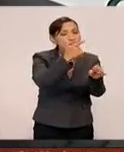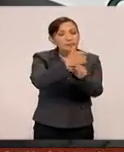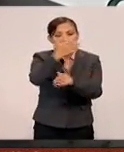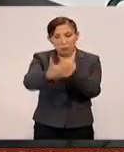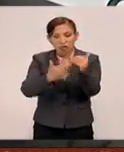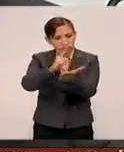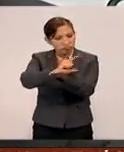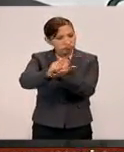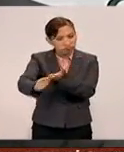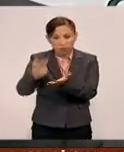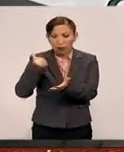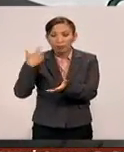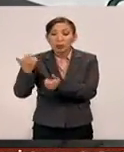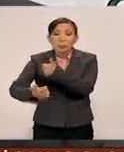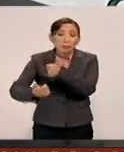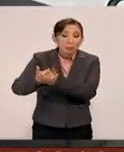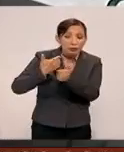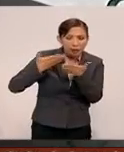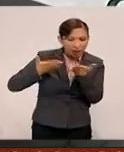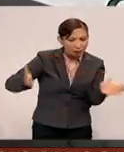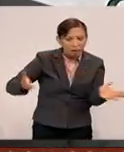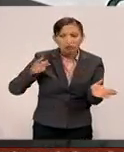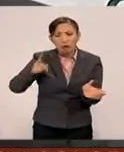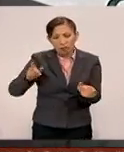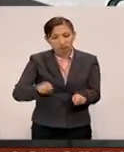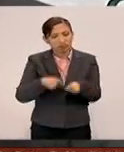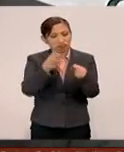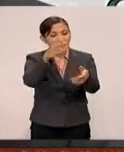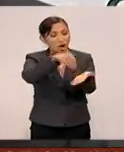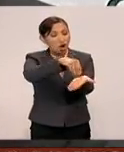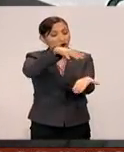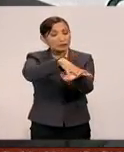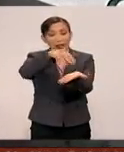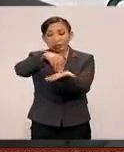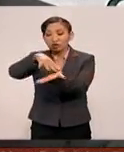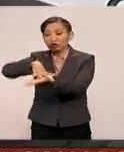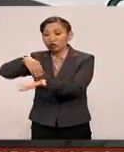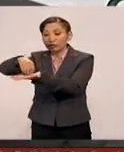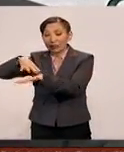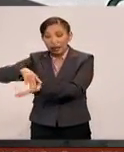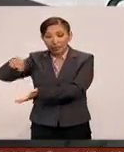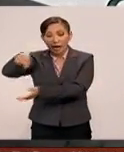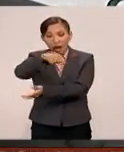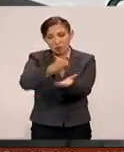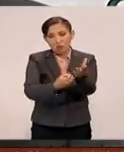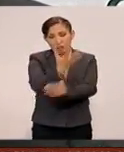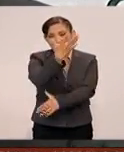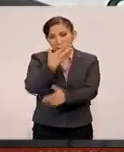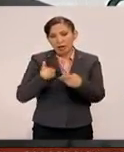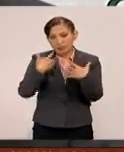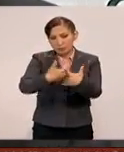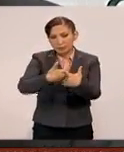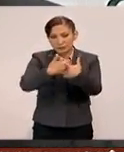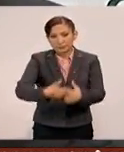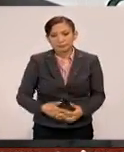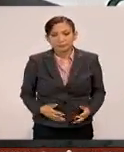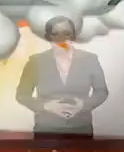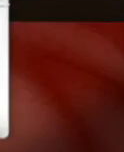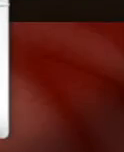proceso transparente y abierto y se adjudicaron contratos, varios de los contratos, a nuevos participantes.